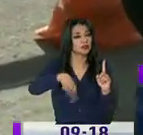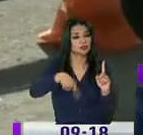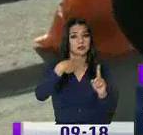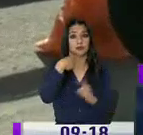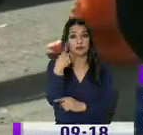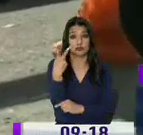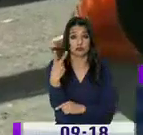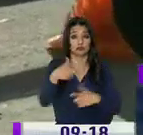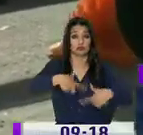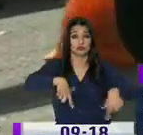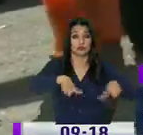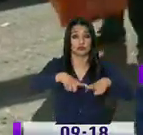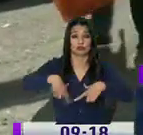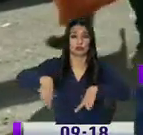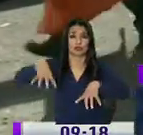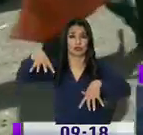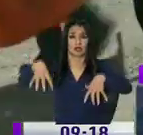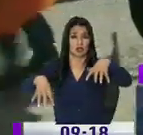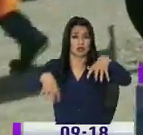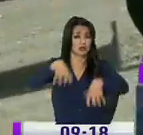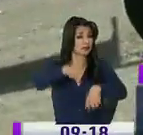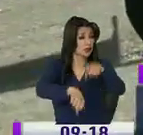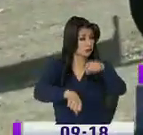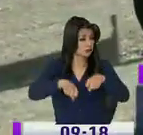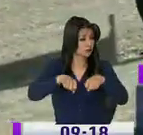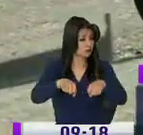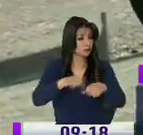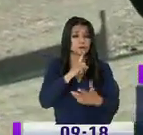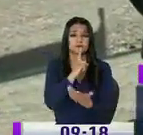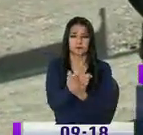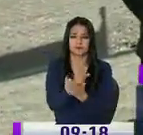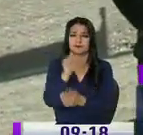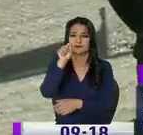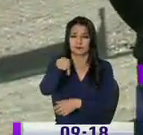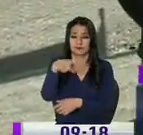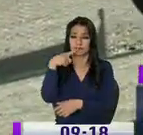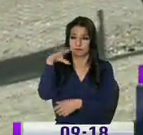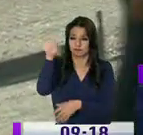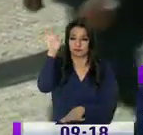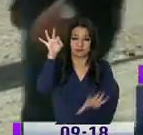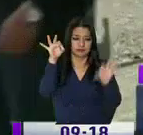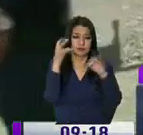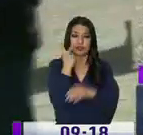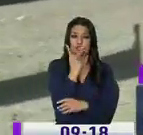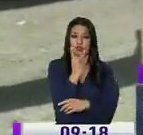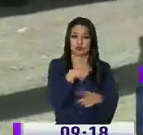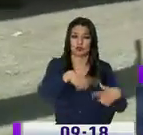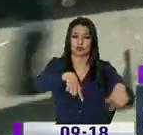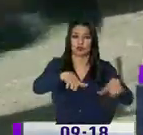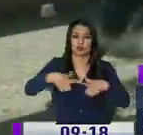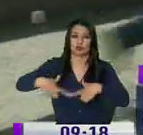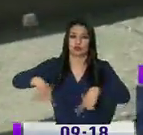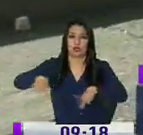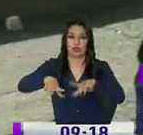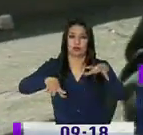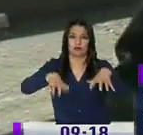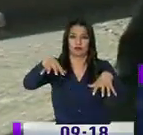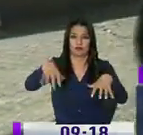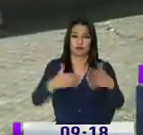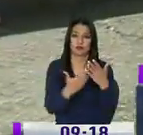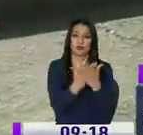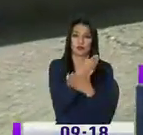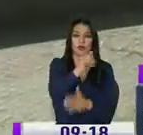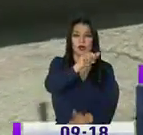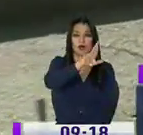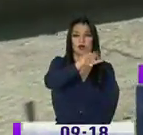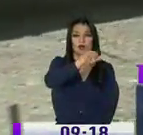puntos críticos donde realmente se han visto daños. Sí, justamente hemos identificado dos puntos. Uno de ellos es en la Nueva Aurora, en la